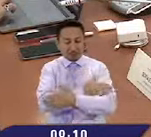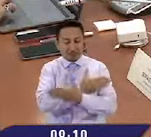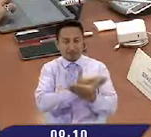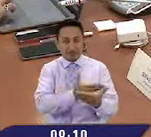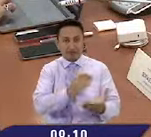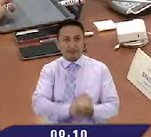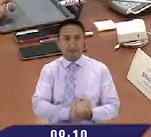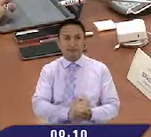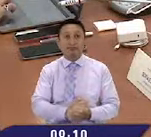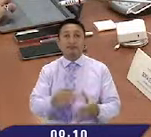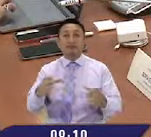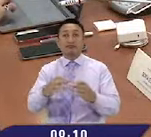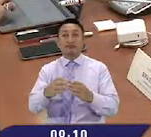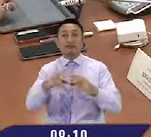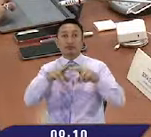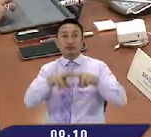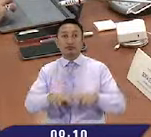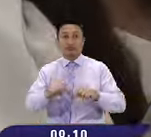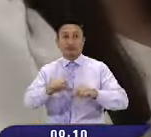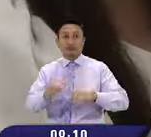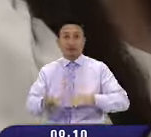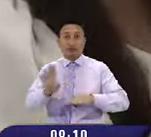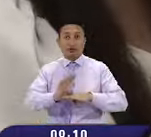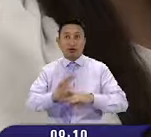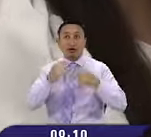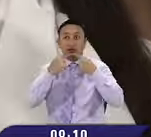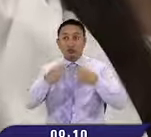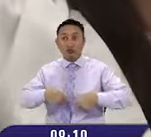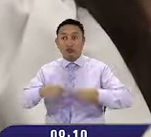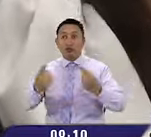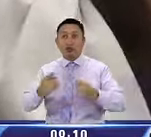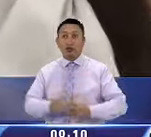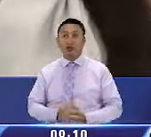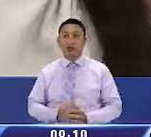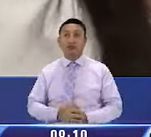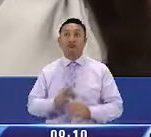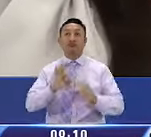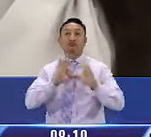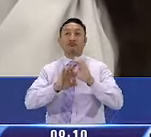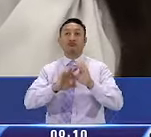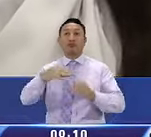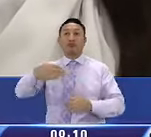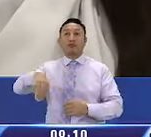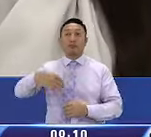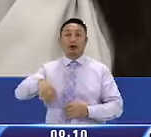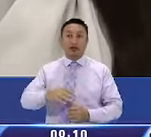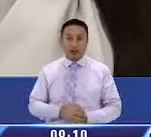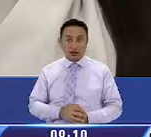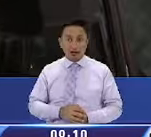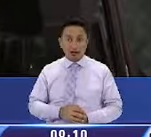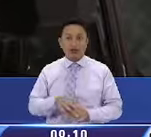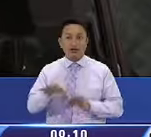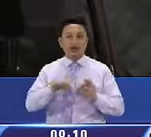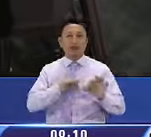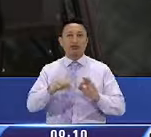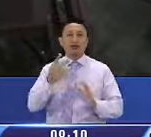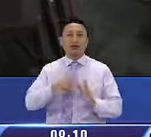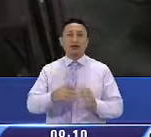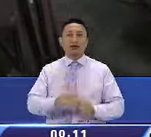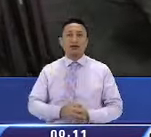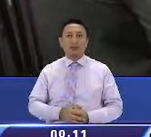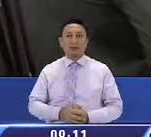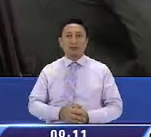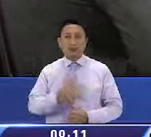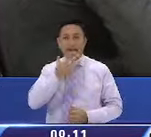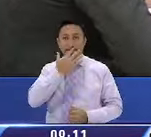la Comisión de Fiscalización de la Asamblea Nacional convocó al Pleno del Consejo de Participación este miércoles para que explique lo ocurrido. Y